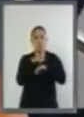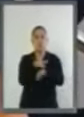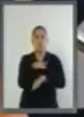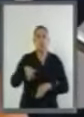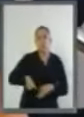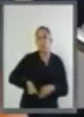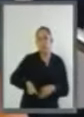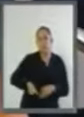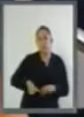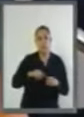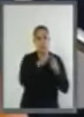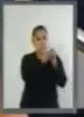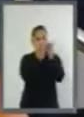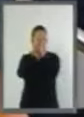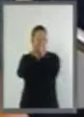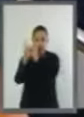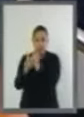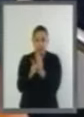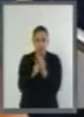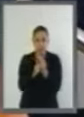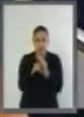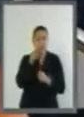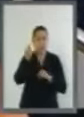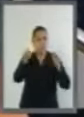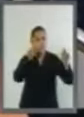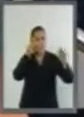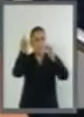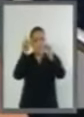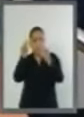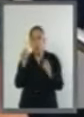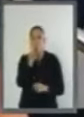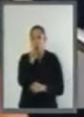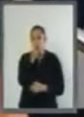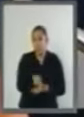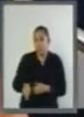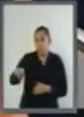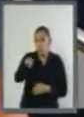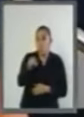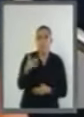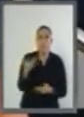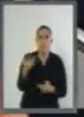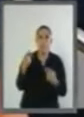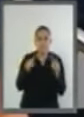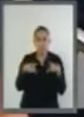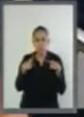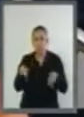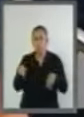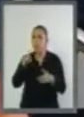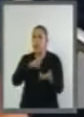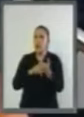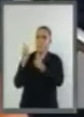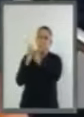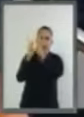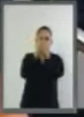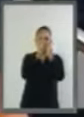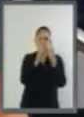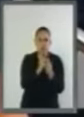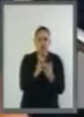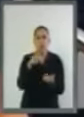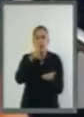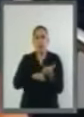ha ido generando en el mundo el levantamiento de pueblos y la confrontación en el